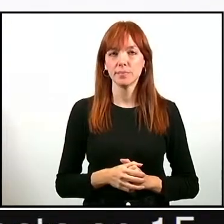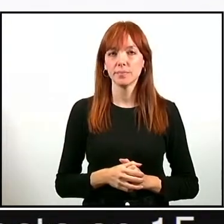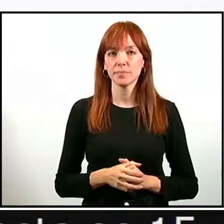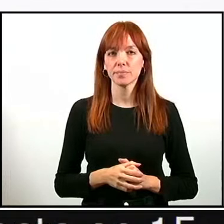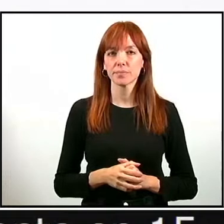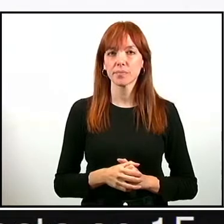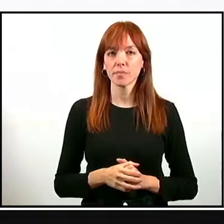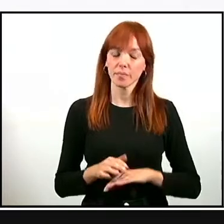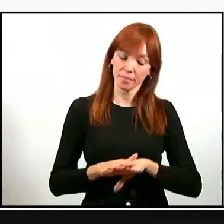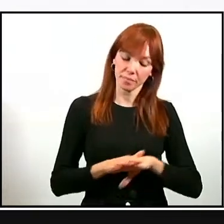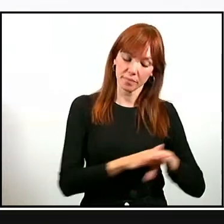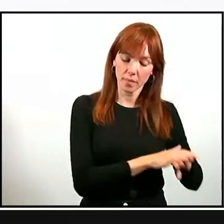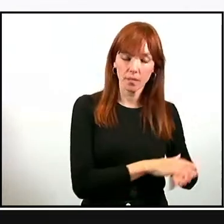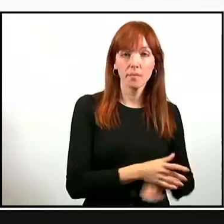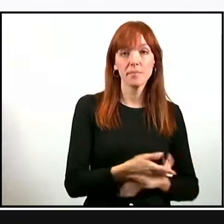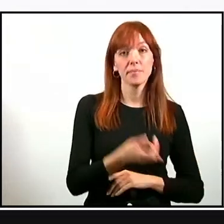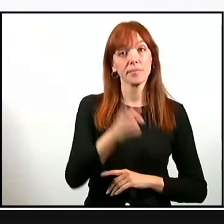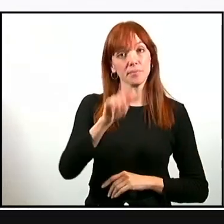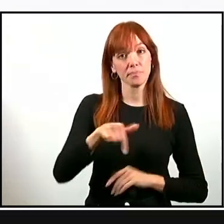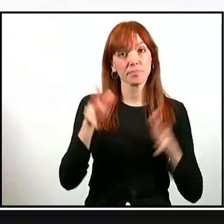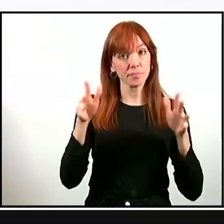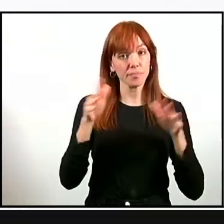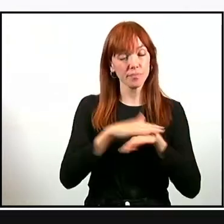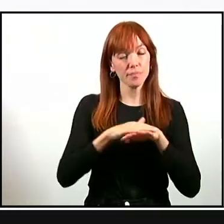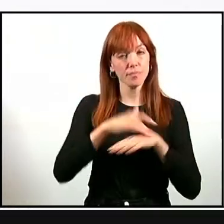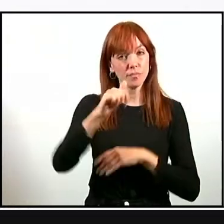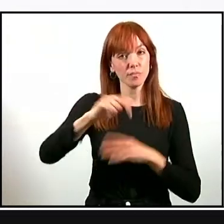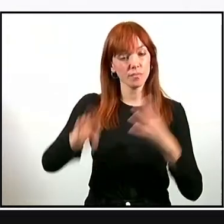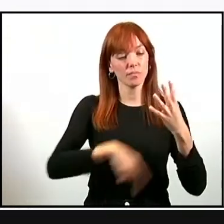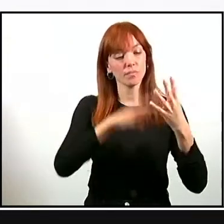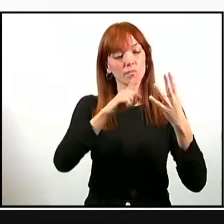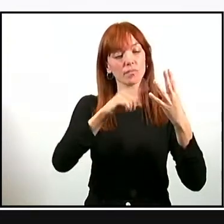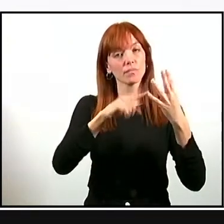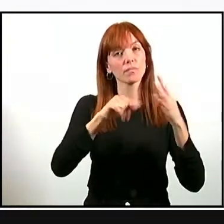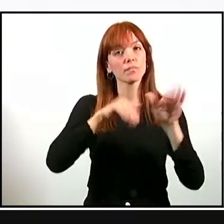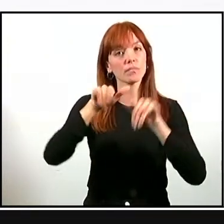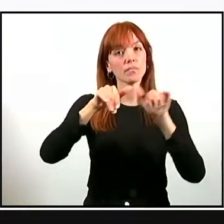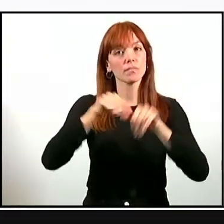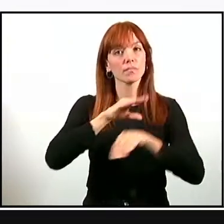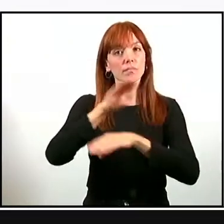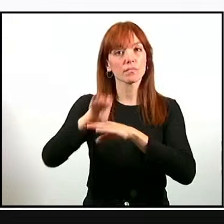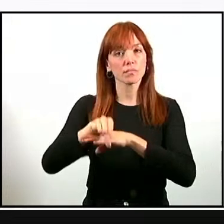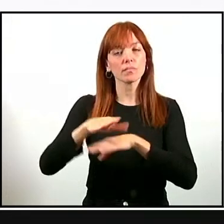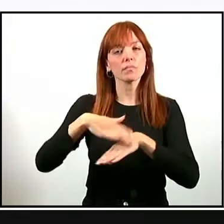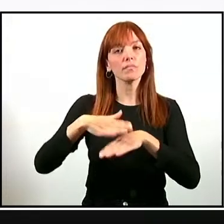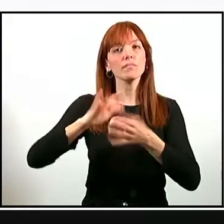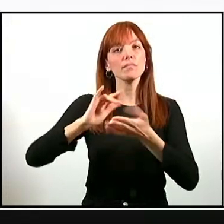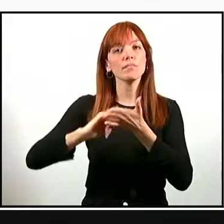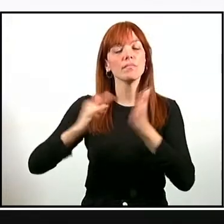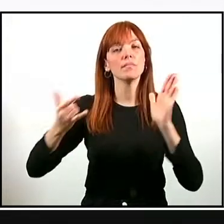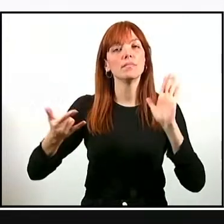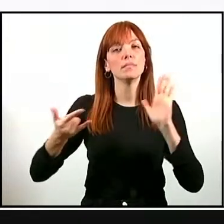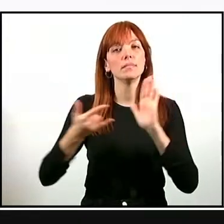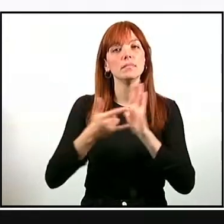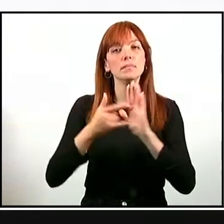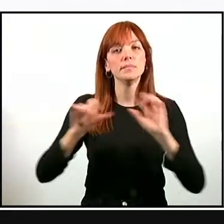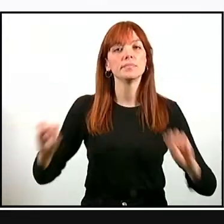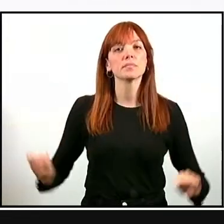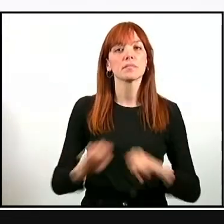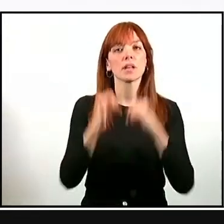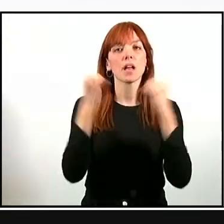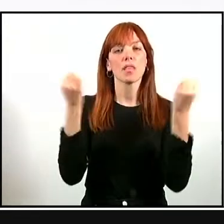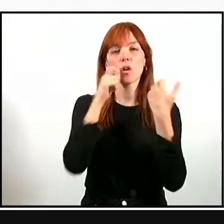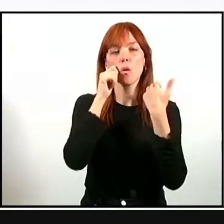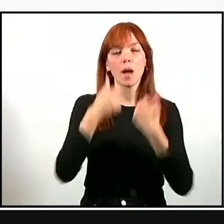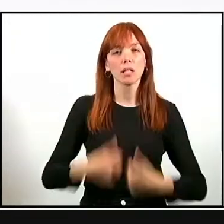También el Consejo de Gobierno de hoy ha autorizado la convocatoria de subvenciones a proyectos de acciones